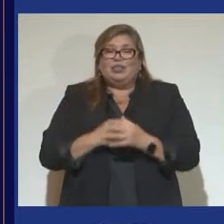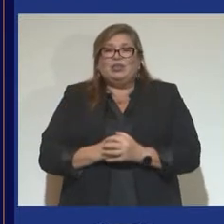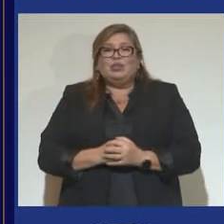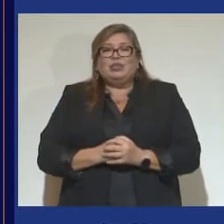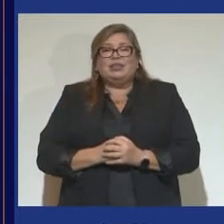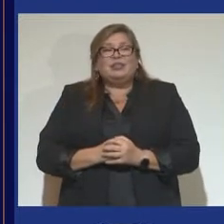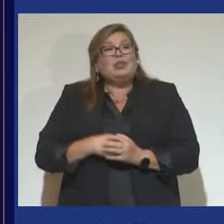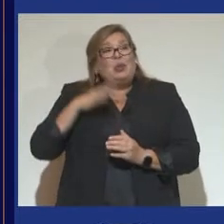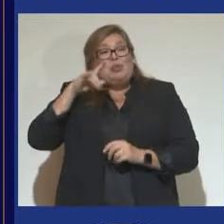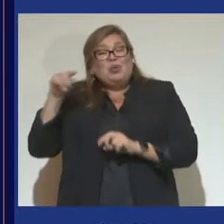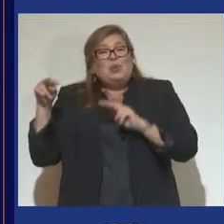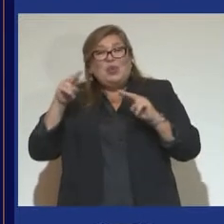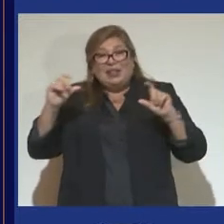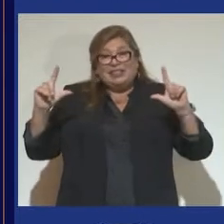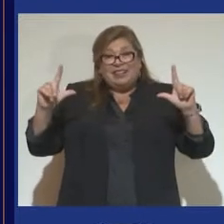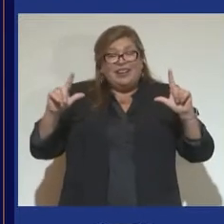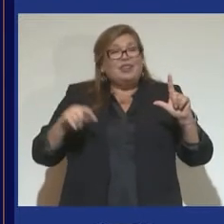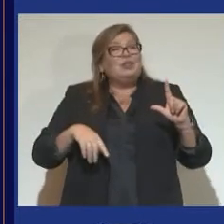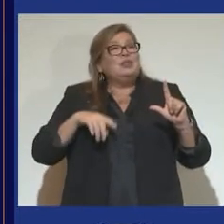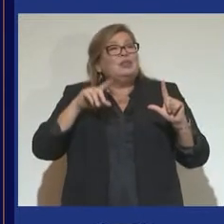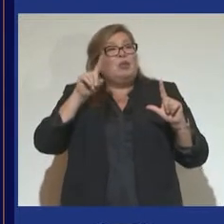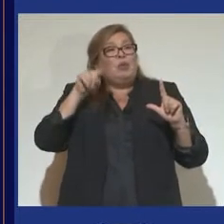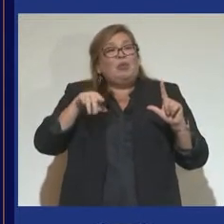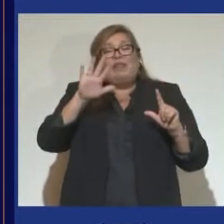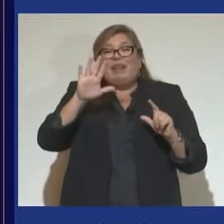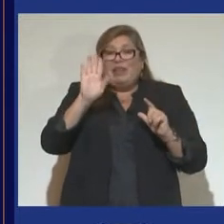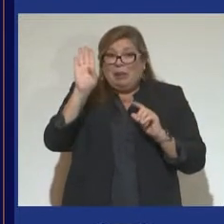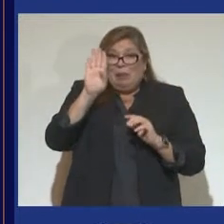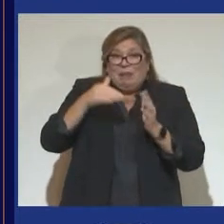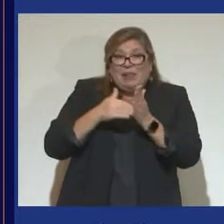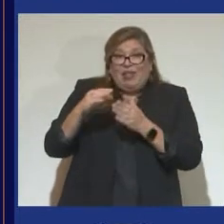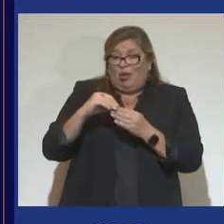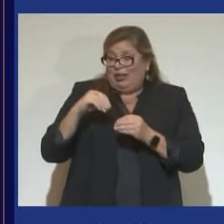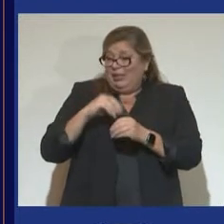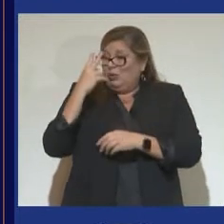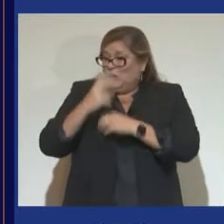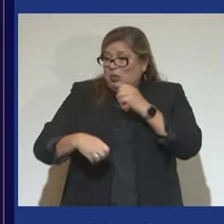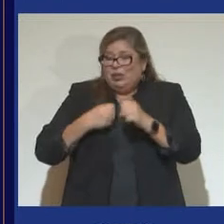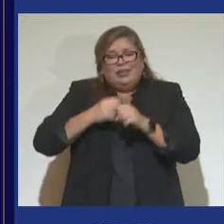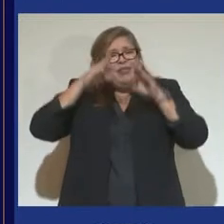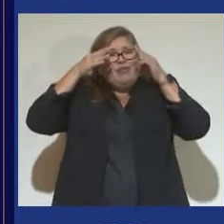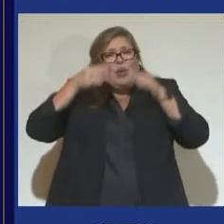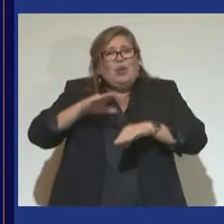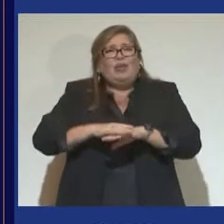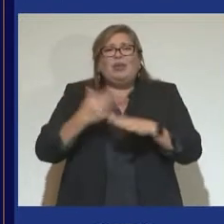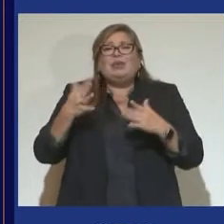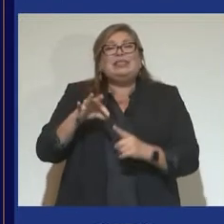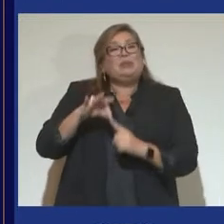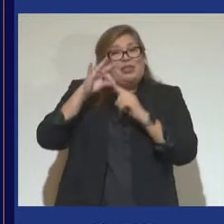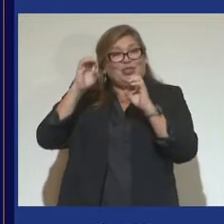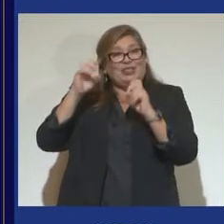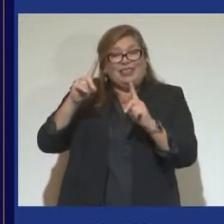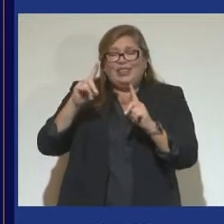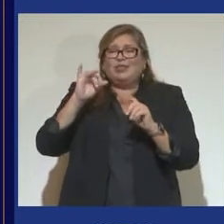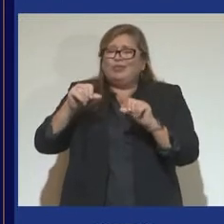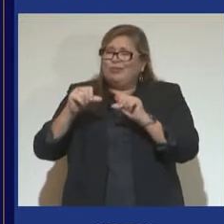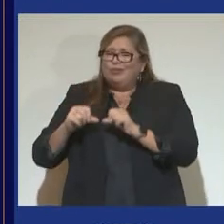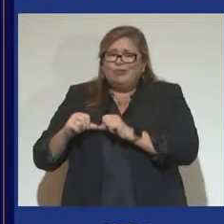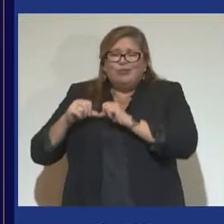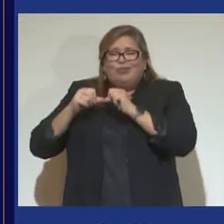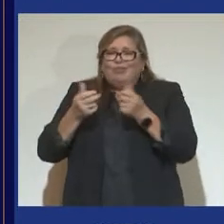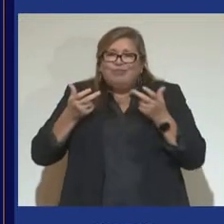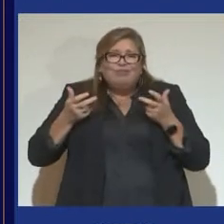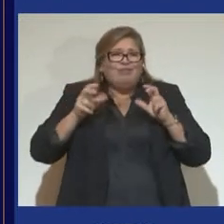fijen en esta transparencia 1.5 mil millones de dólares en los últimos dos años 545 millones